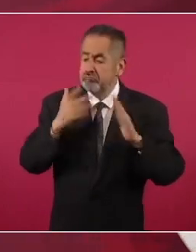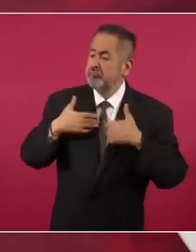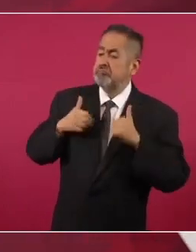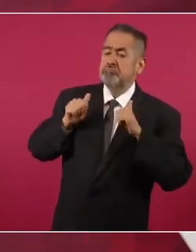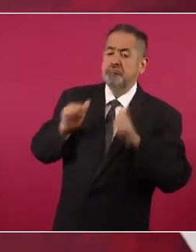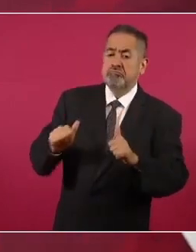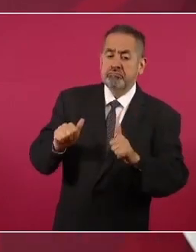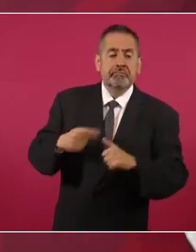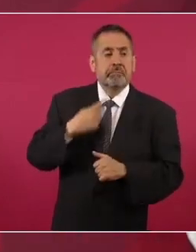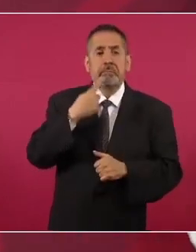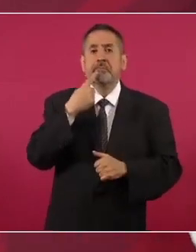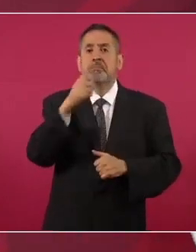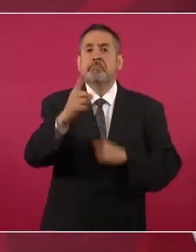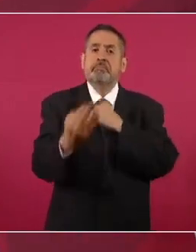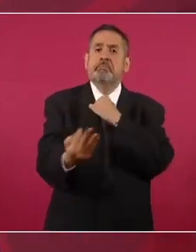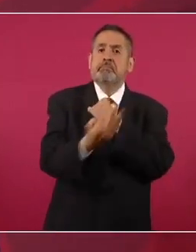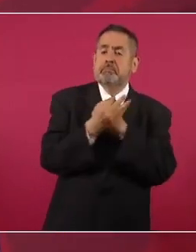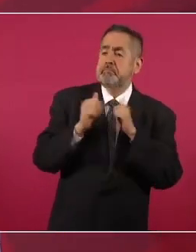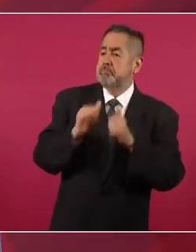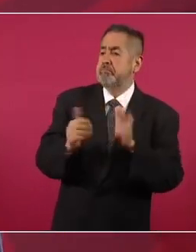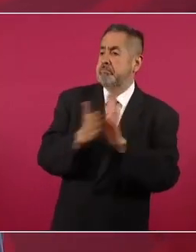se ampararon